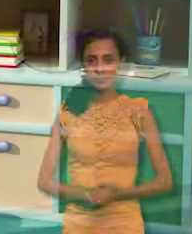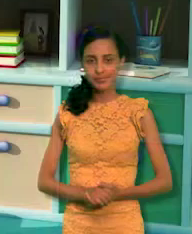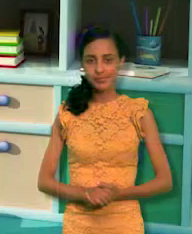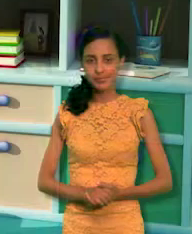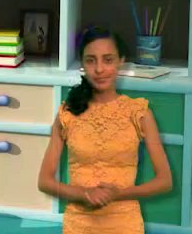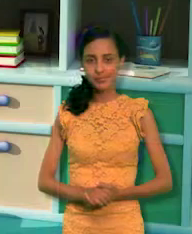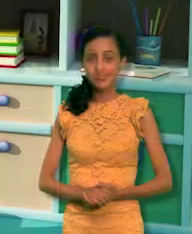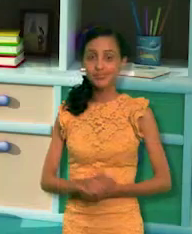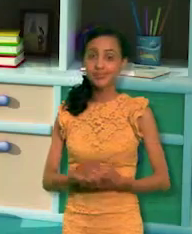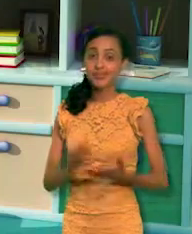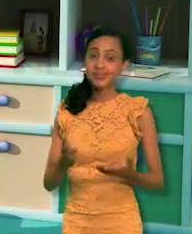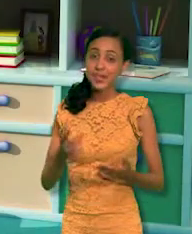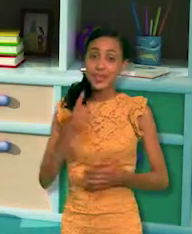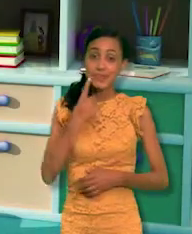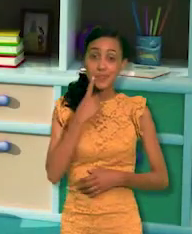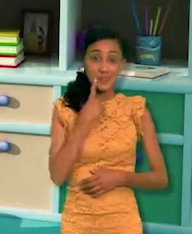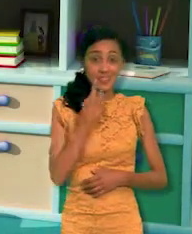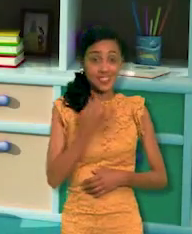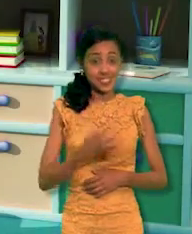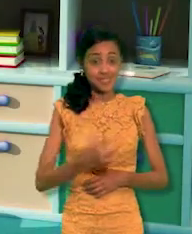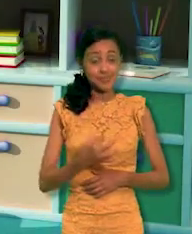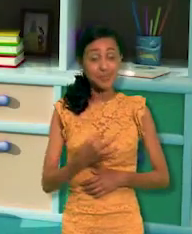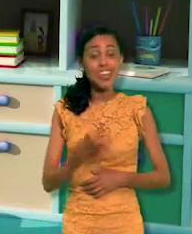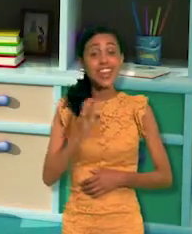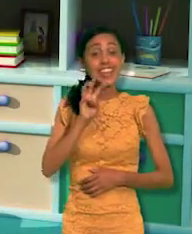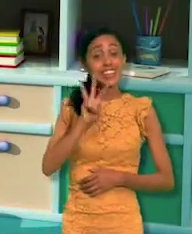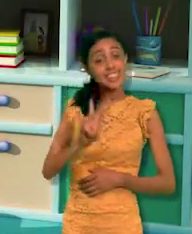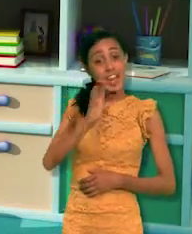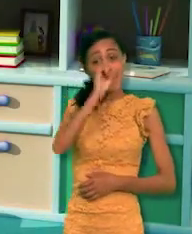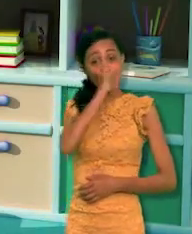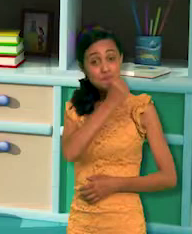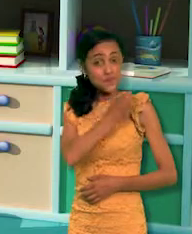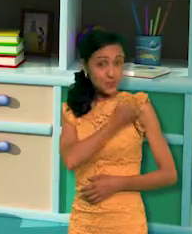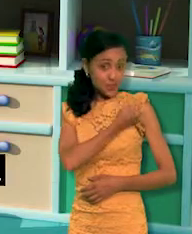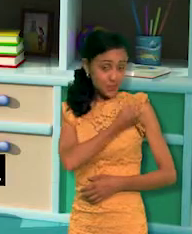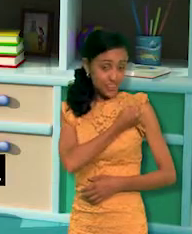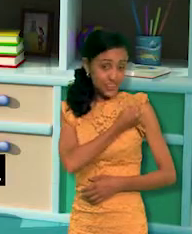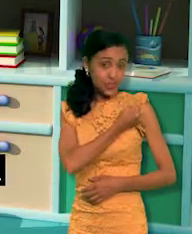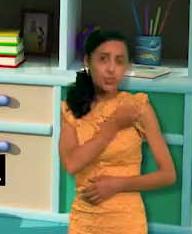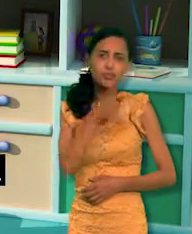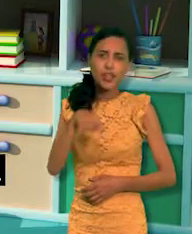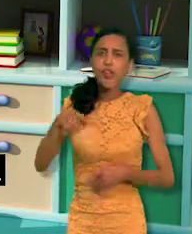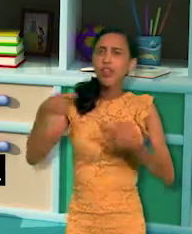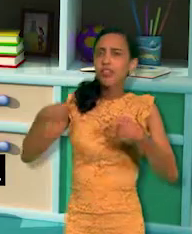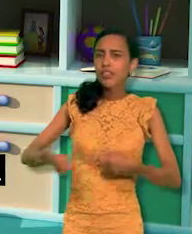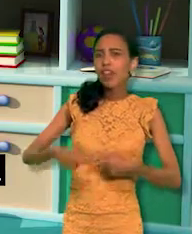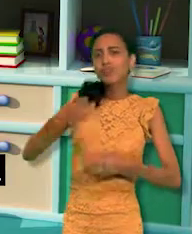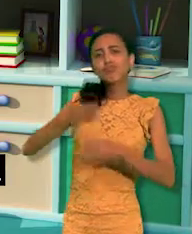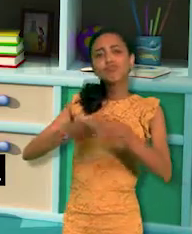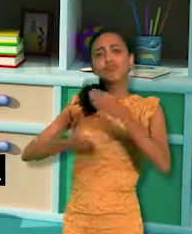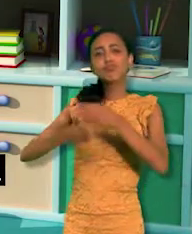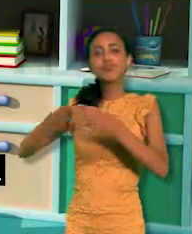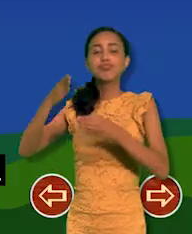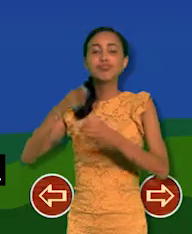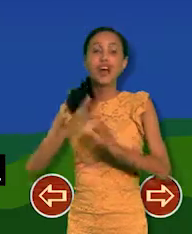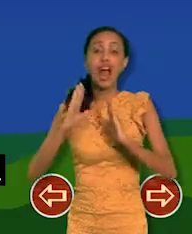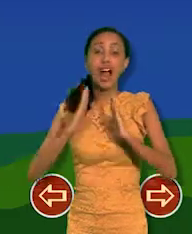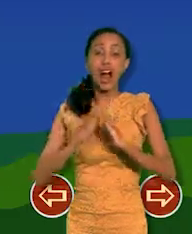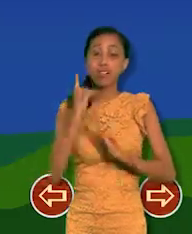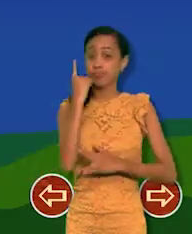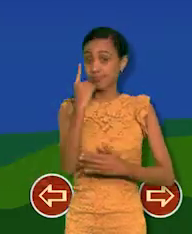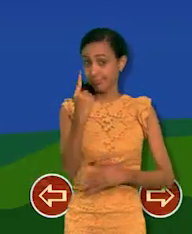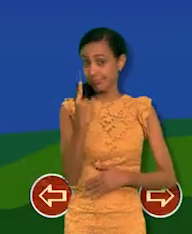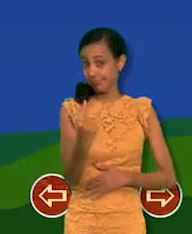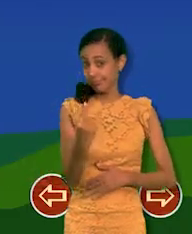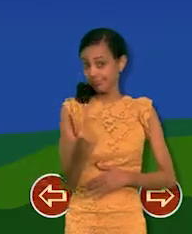Pues señor, había una vez tres cerditos que decidieron hacerse una casa cada